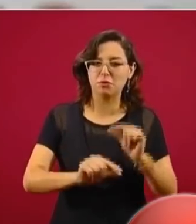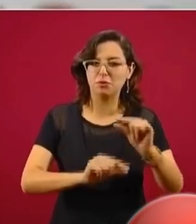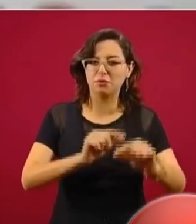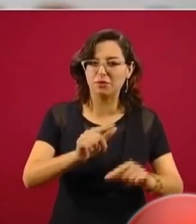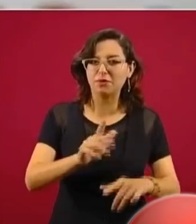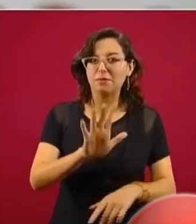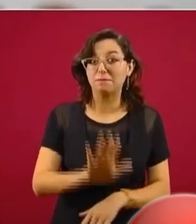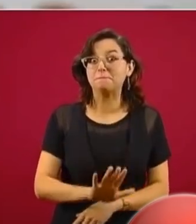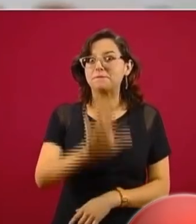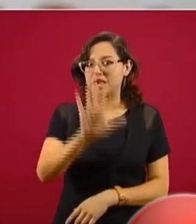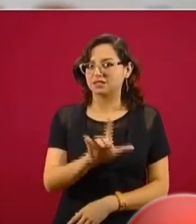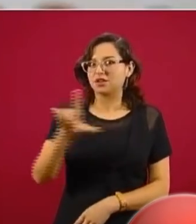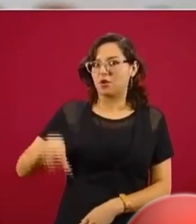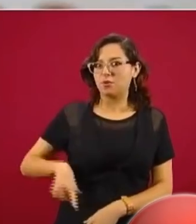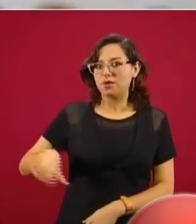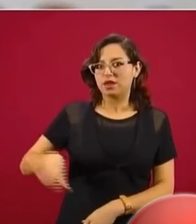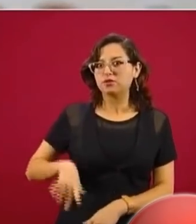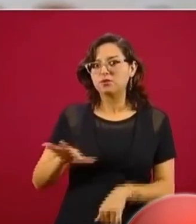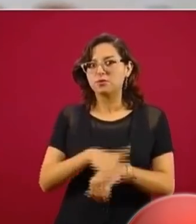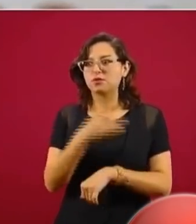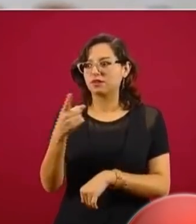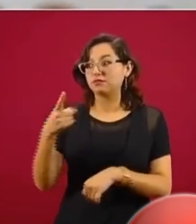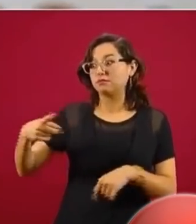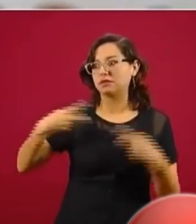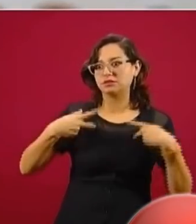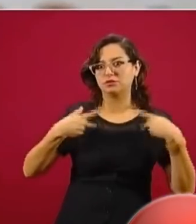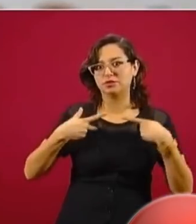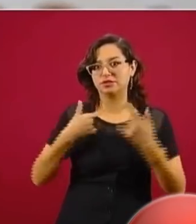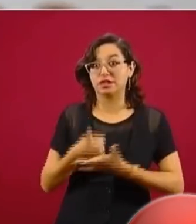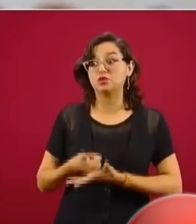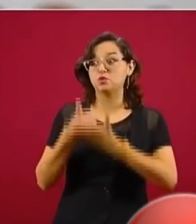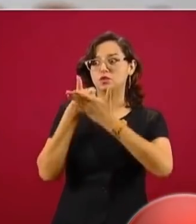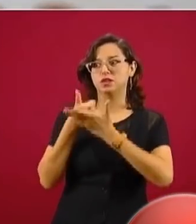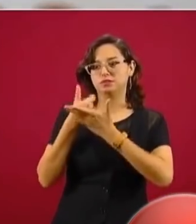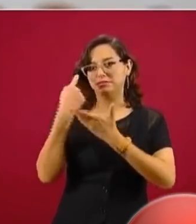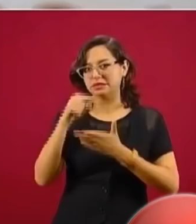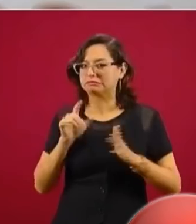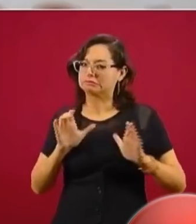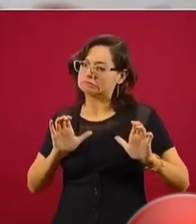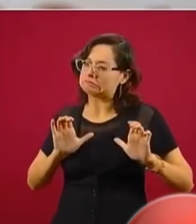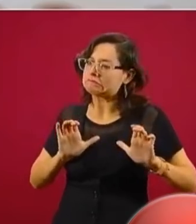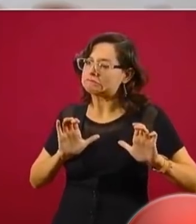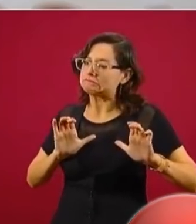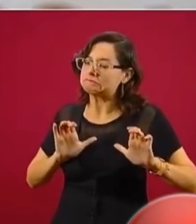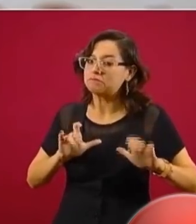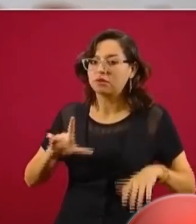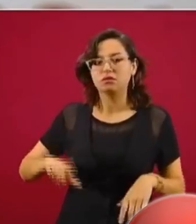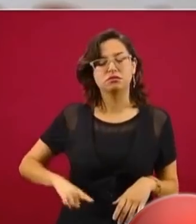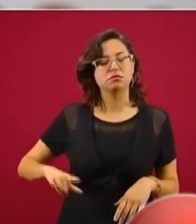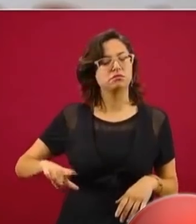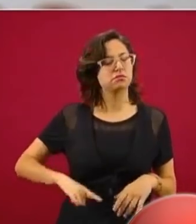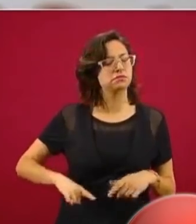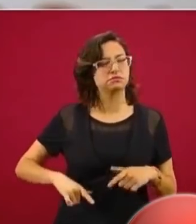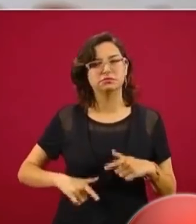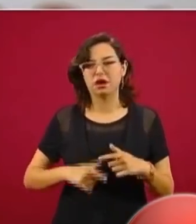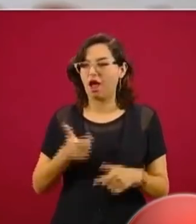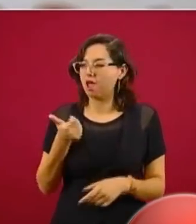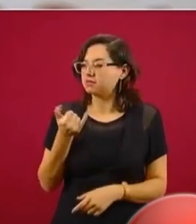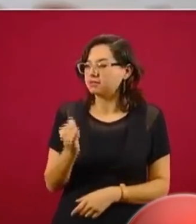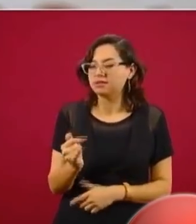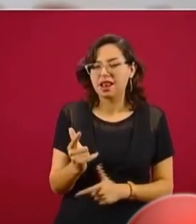al elefante para que camine. Pero no solo en el gobierno,